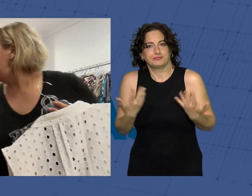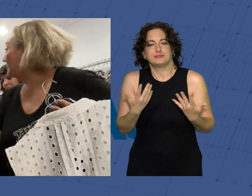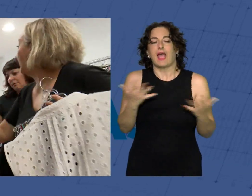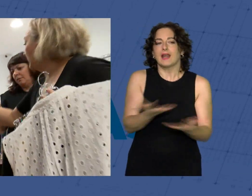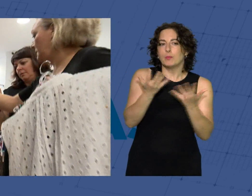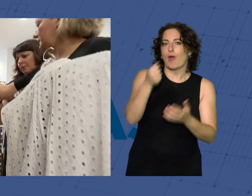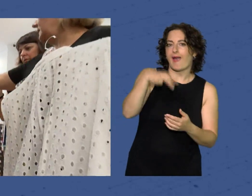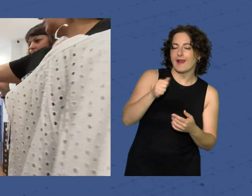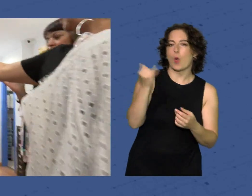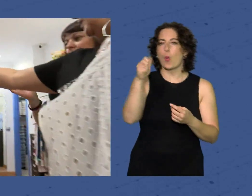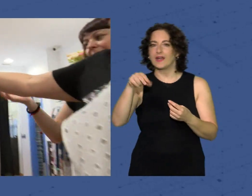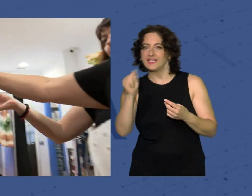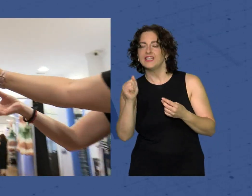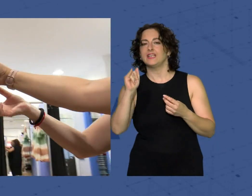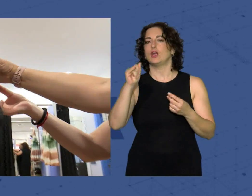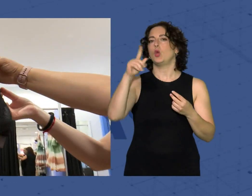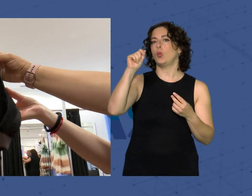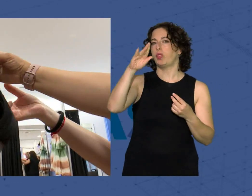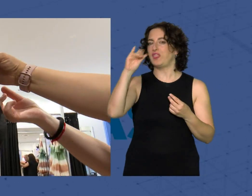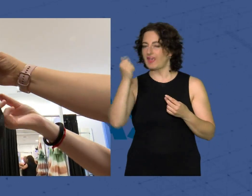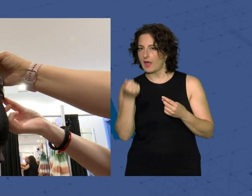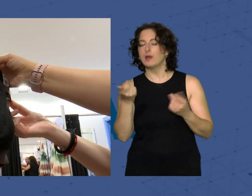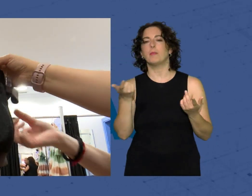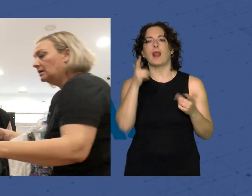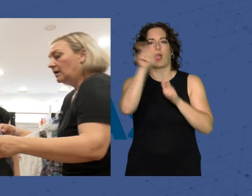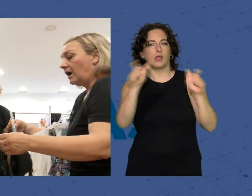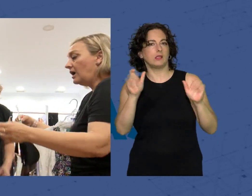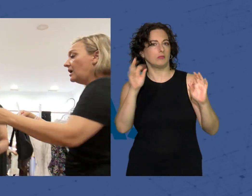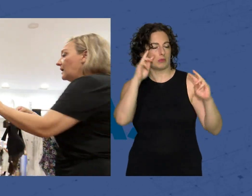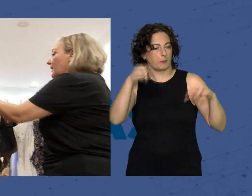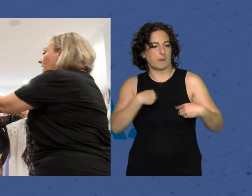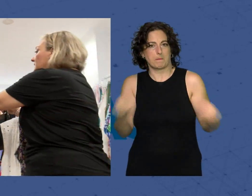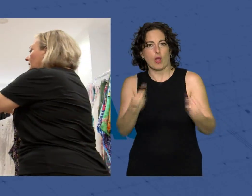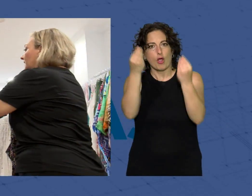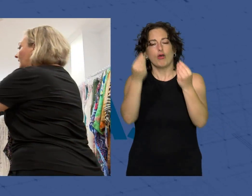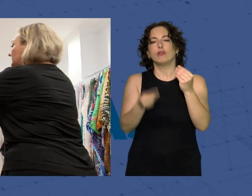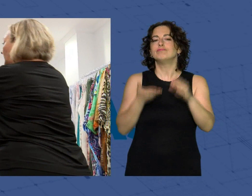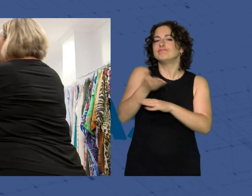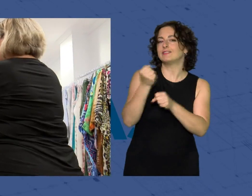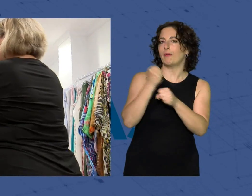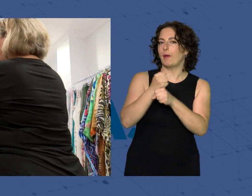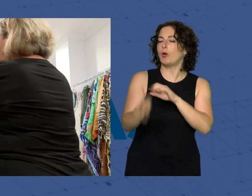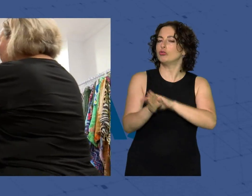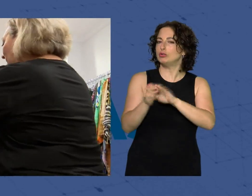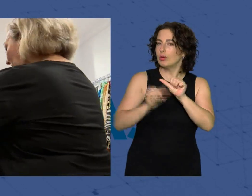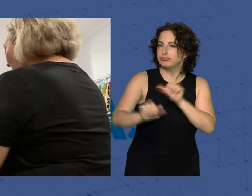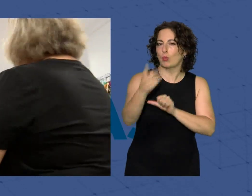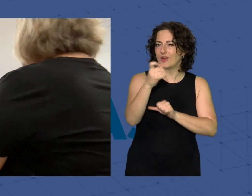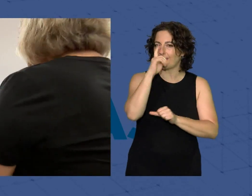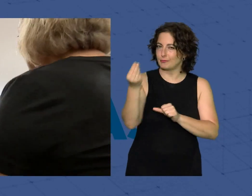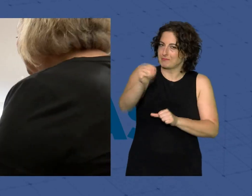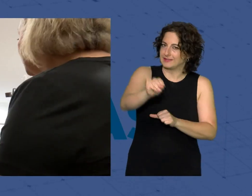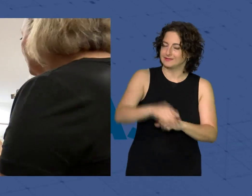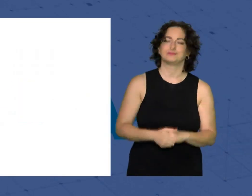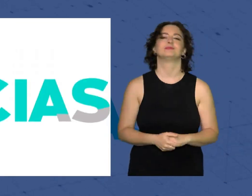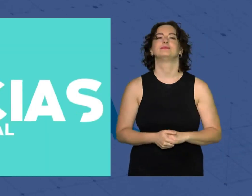a seguir ayudando a su clientela a verse mejor y a acudir a su trabajo con ganas de continuar levantando la persiana otros 40 años más.